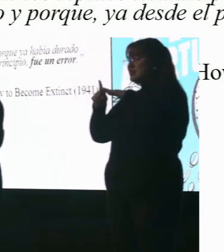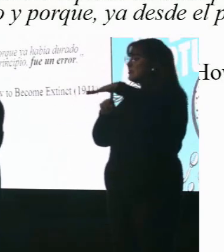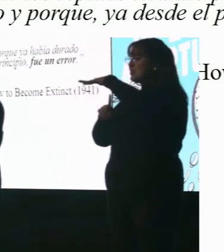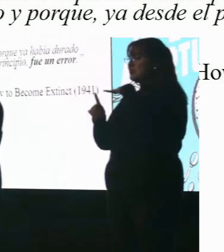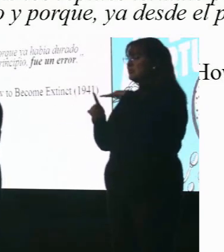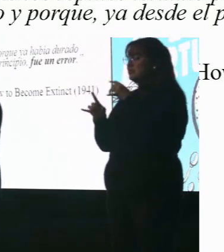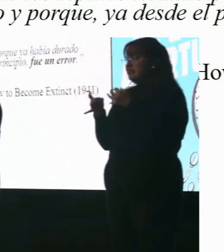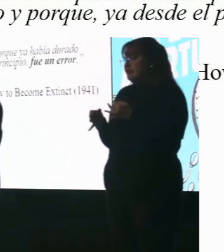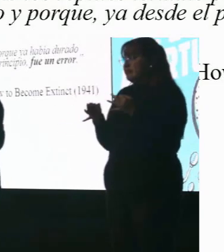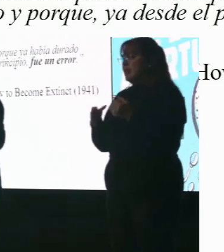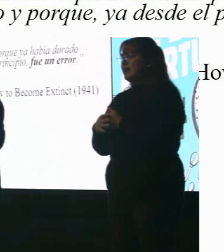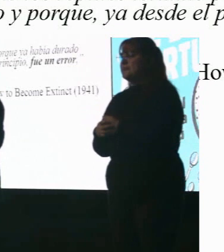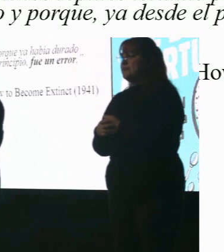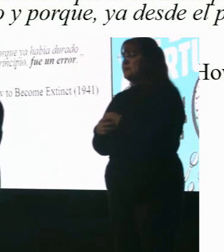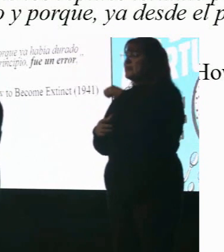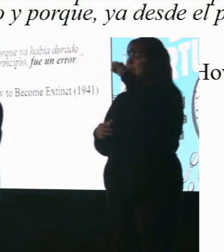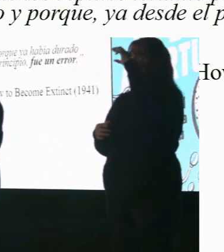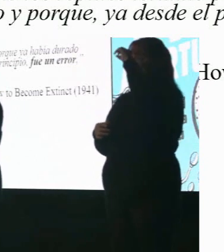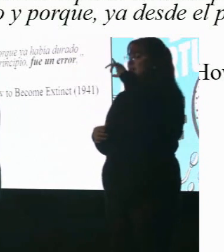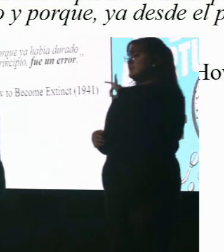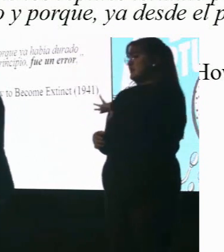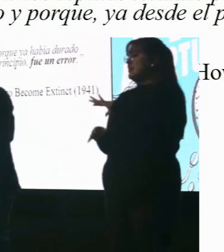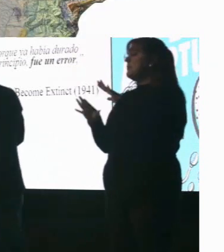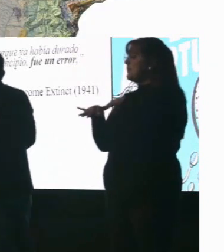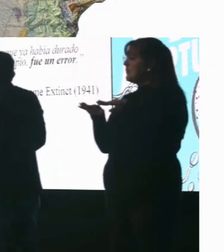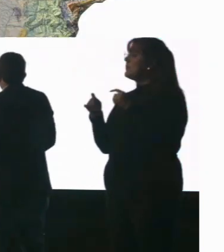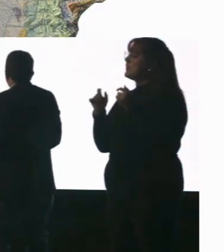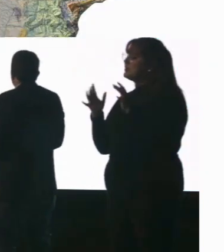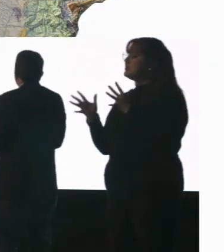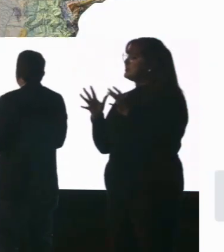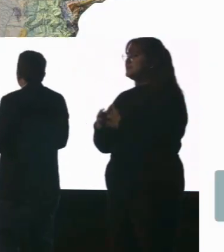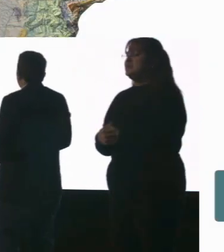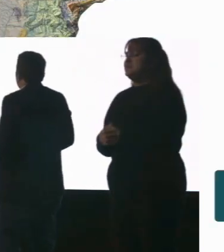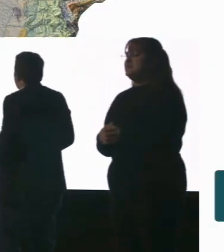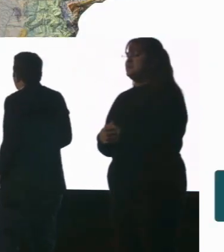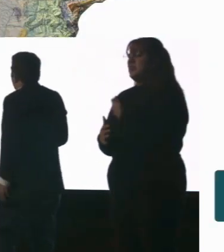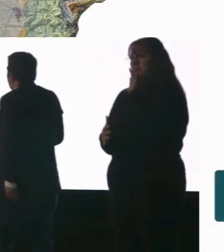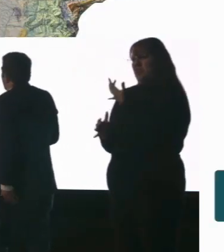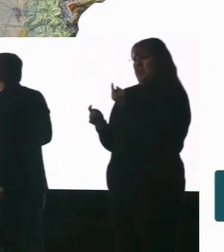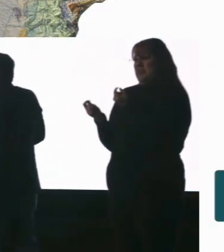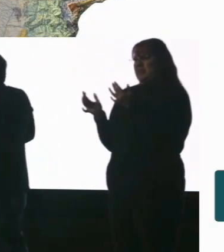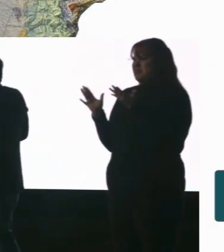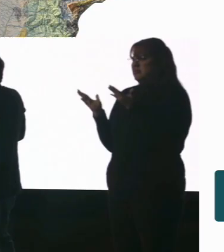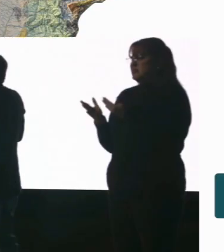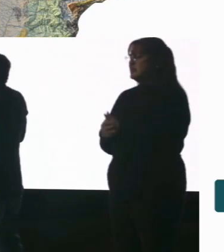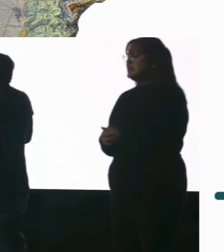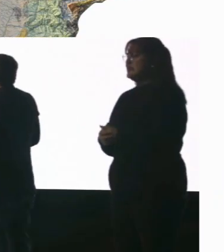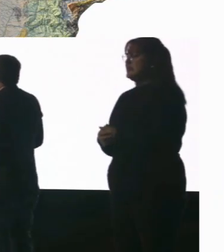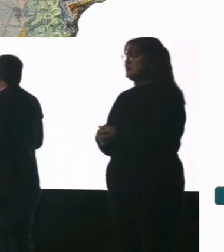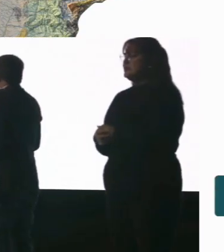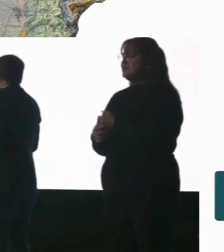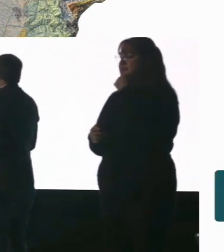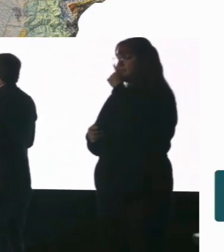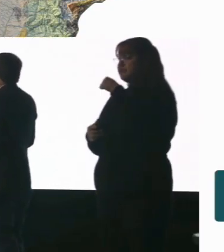puntual. Y la minería en Chile pasa algo similar. ¿Y por qué pasa algo similar? Si nosotros vemos el escenario de nuestra